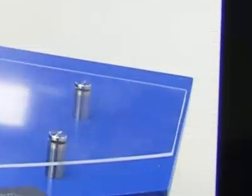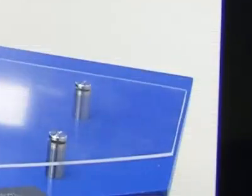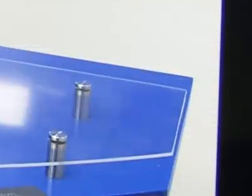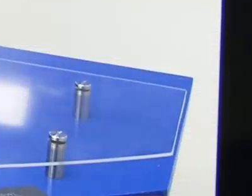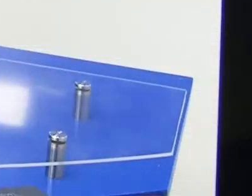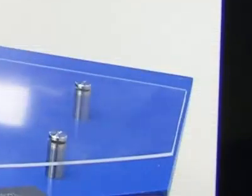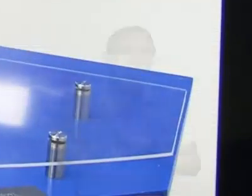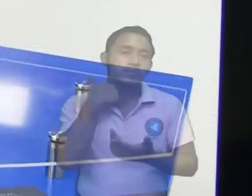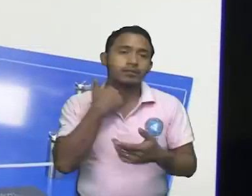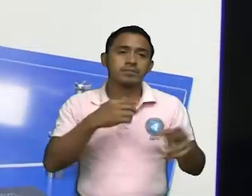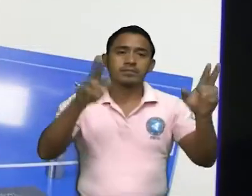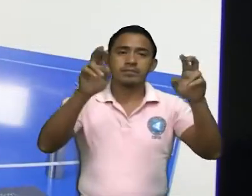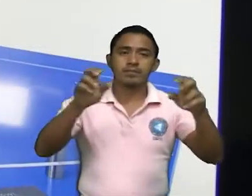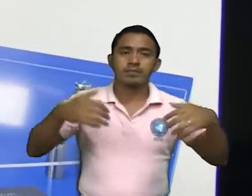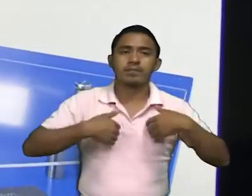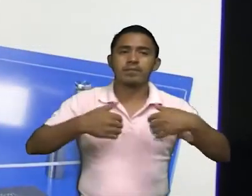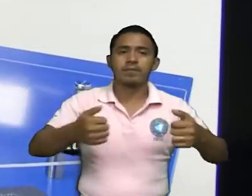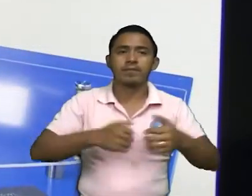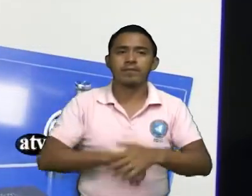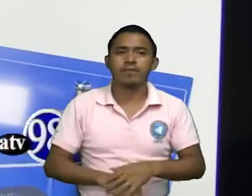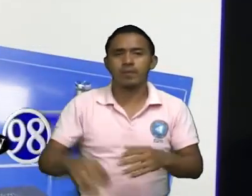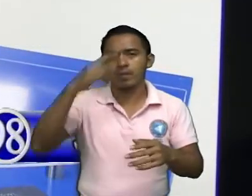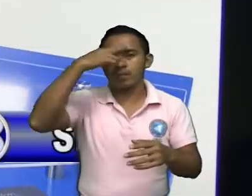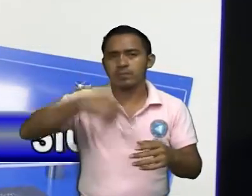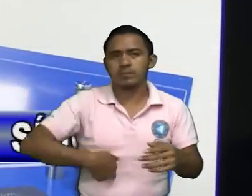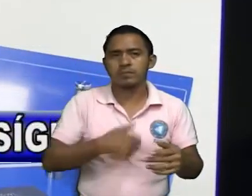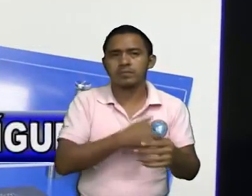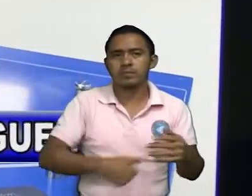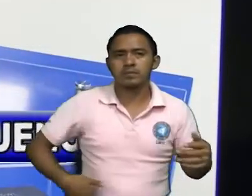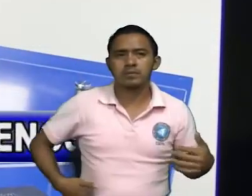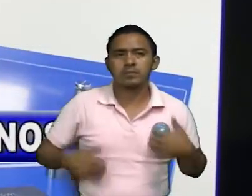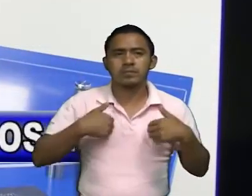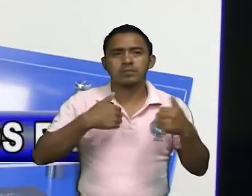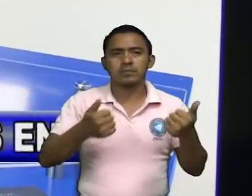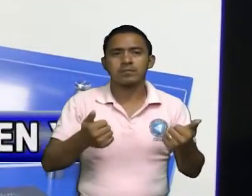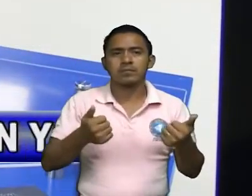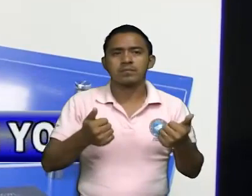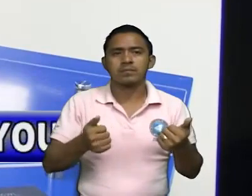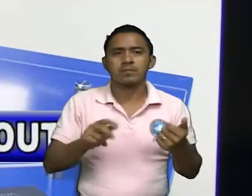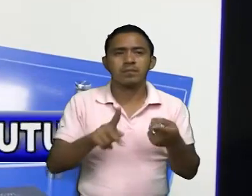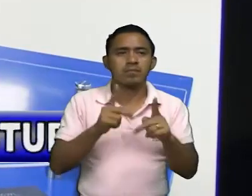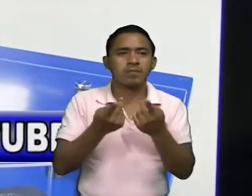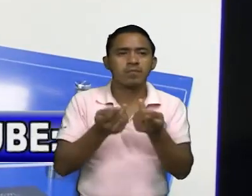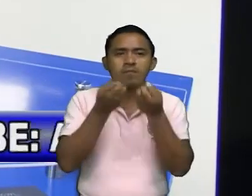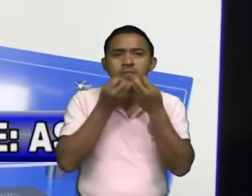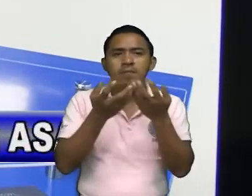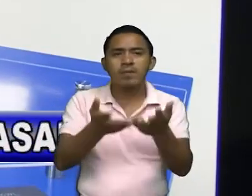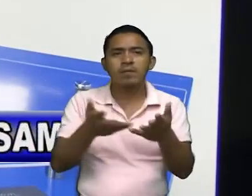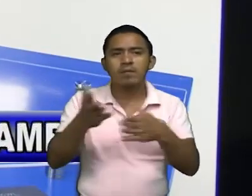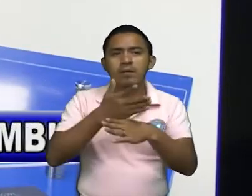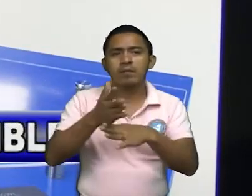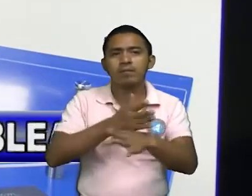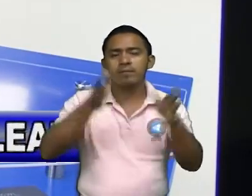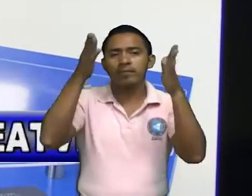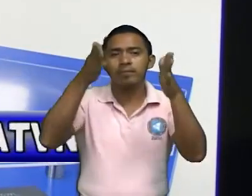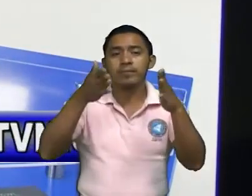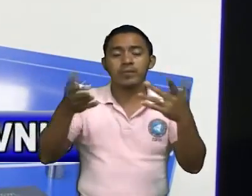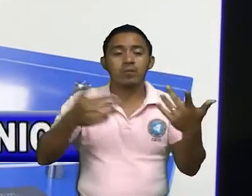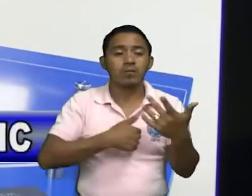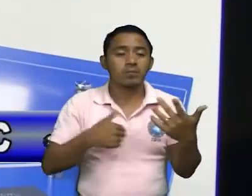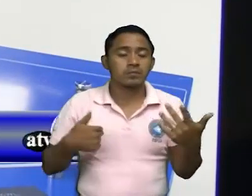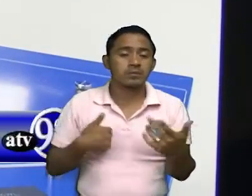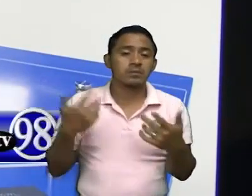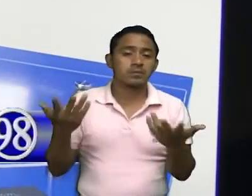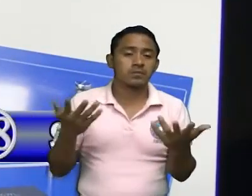Y siempre en temas de salud, autoridades del Ministerio de Salud Pública brindaron el informe de las atenciones en salud realizadas